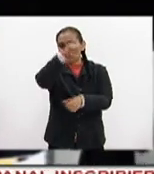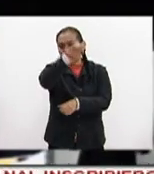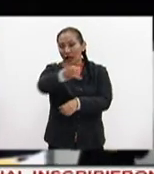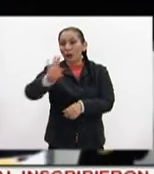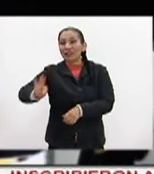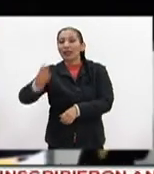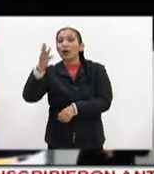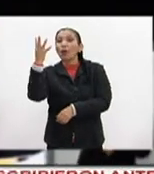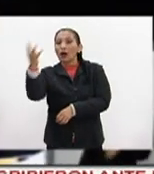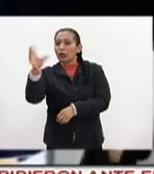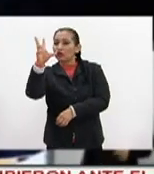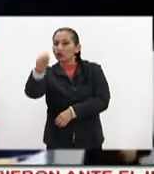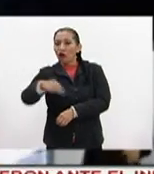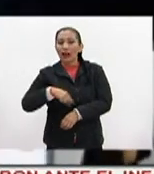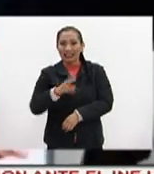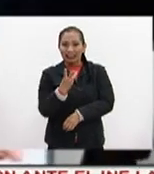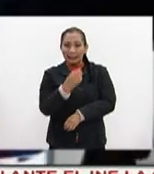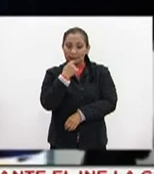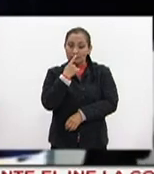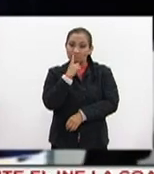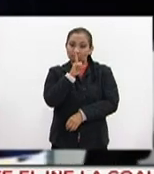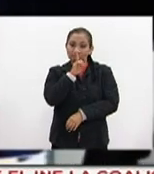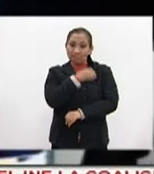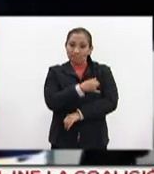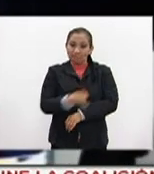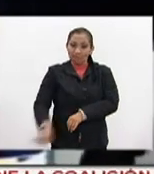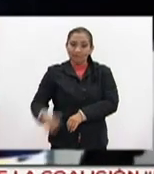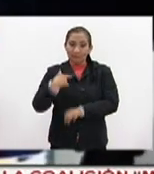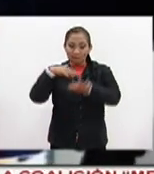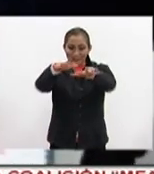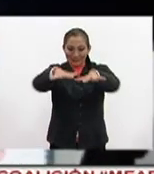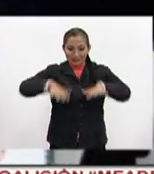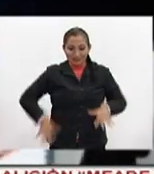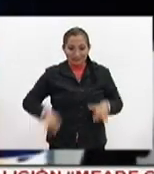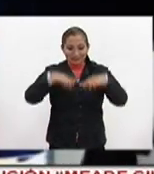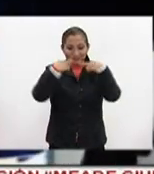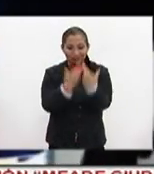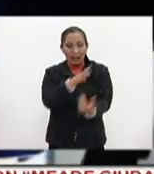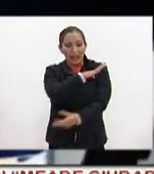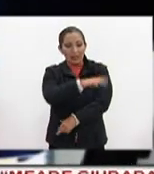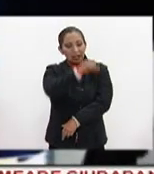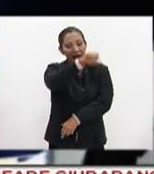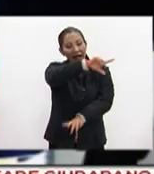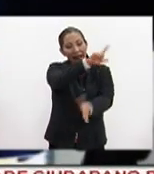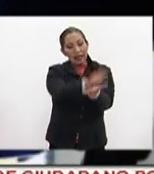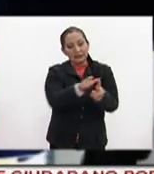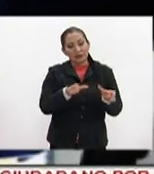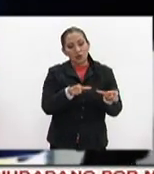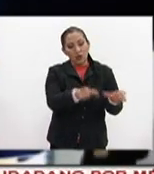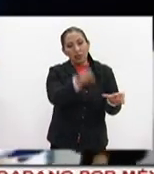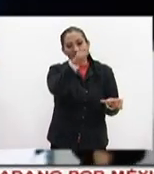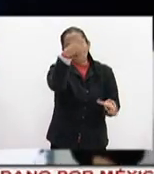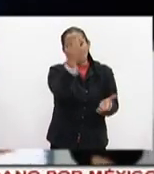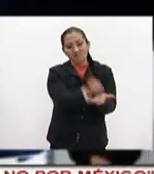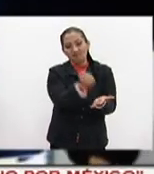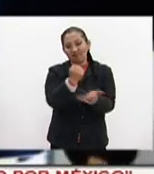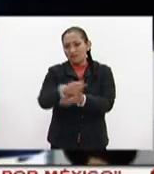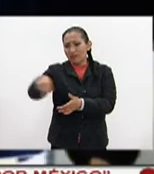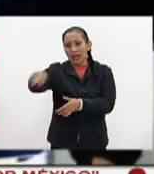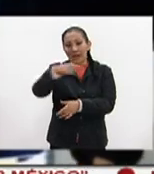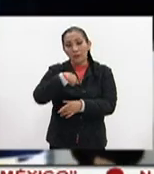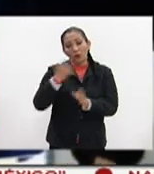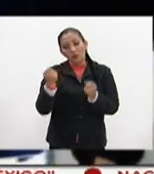favor, 44 en contra y 3 abstenciones, el Pleno primero aprobó en lo general la Ley de Seguridad. Ahí pues hubo